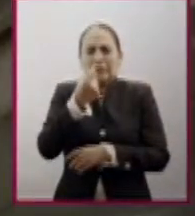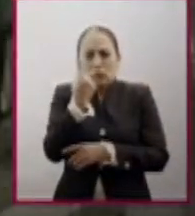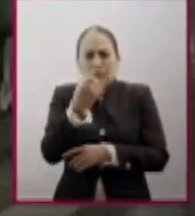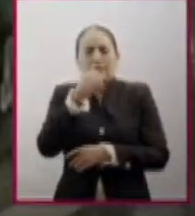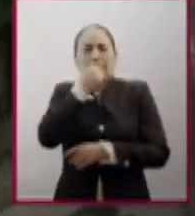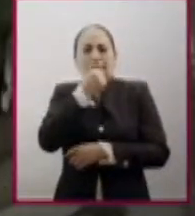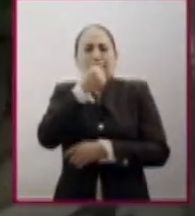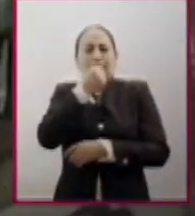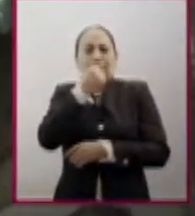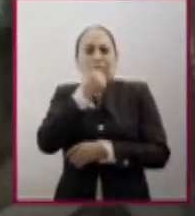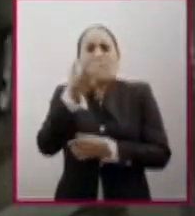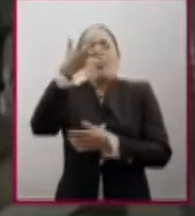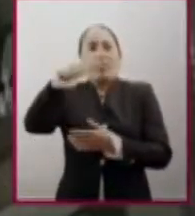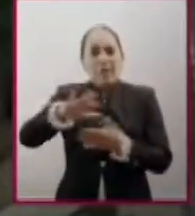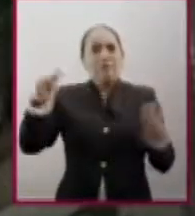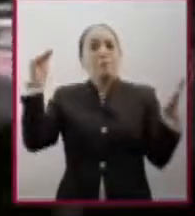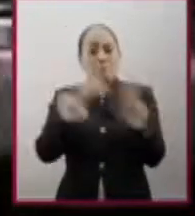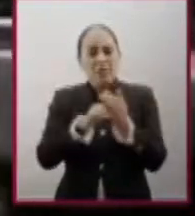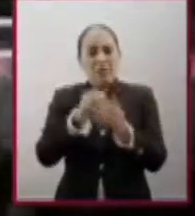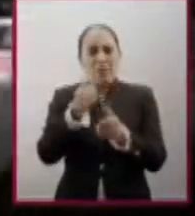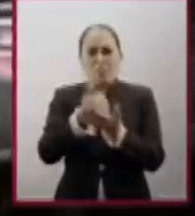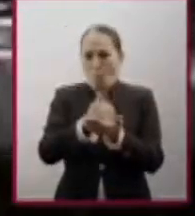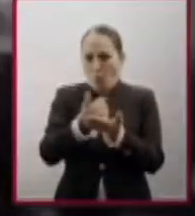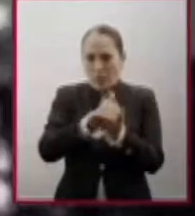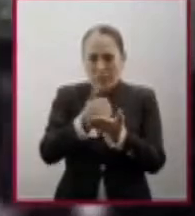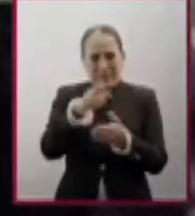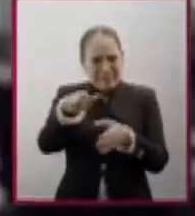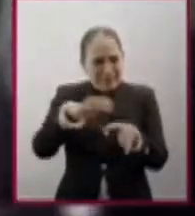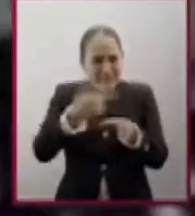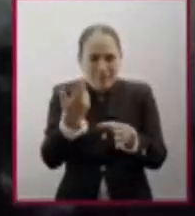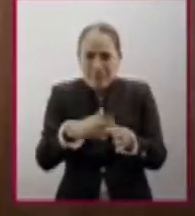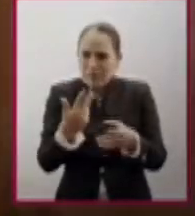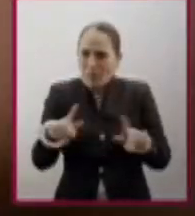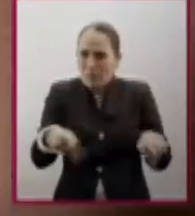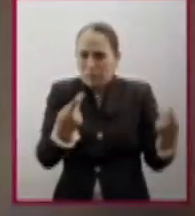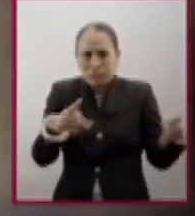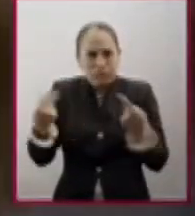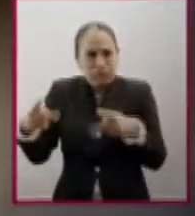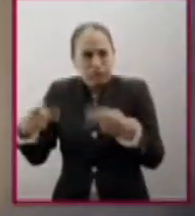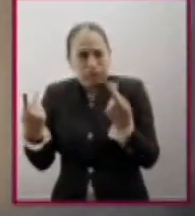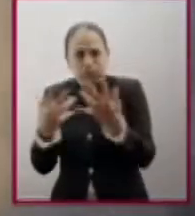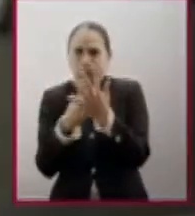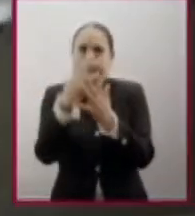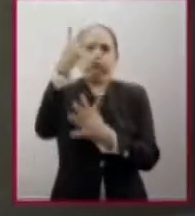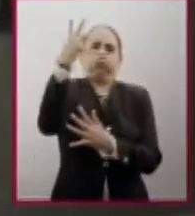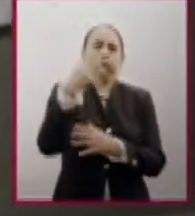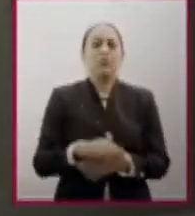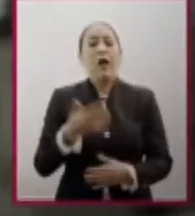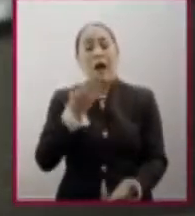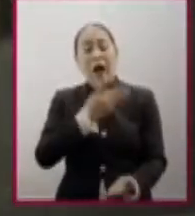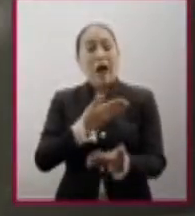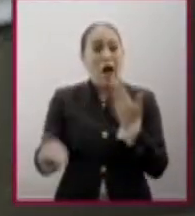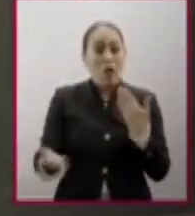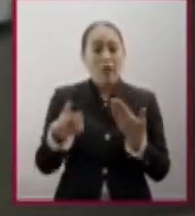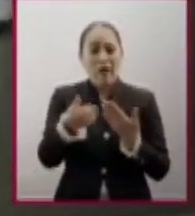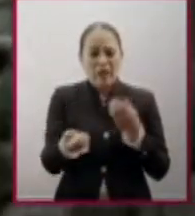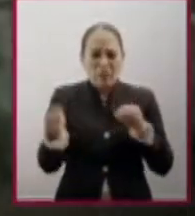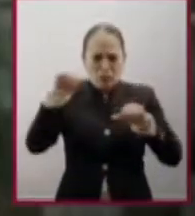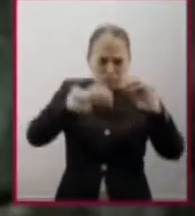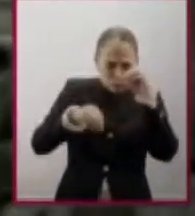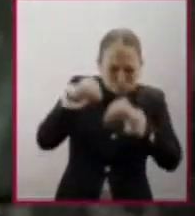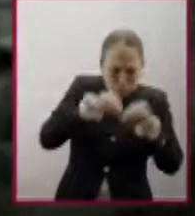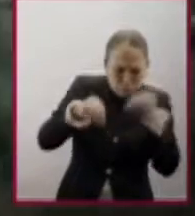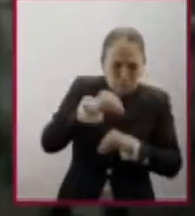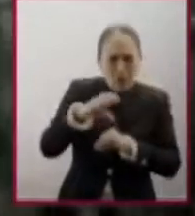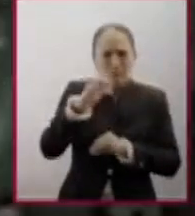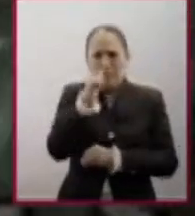vendieran 10.000 botellas. Hoy en día, esta bebida ya no contiene extracto de